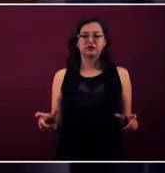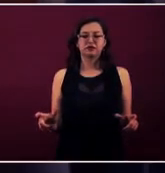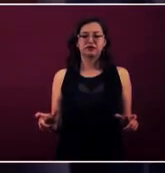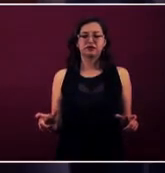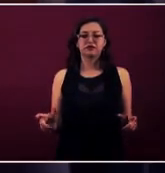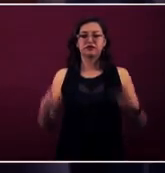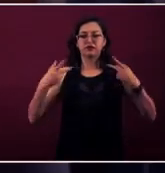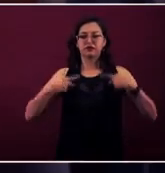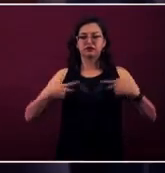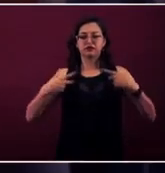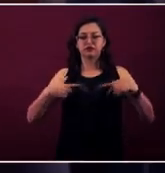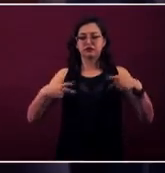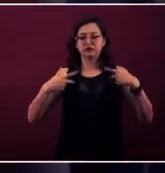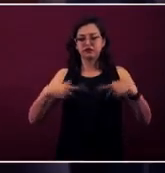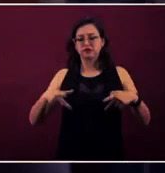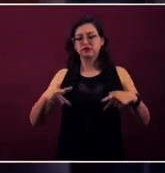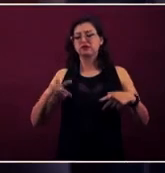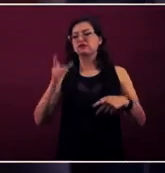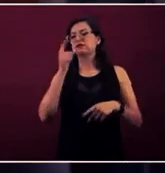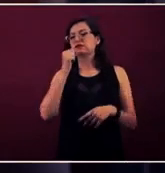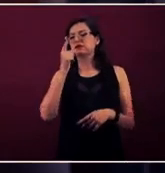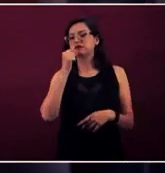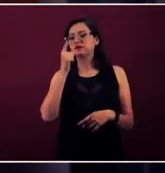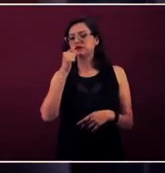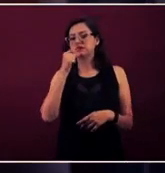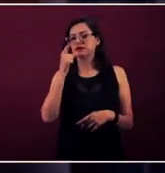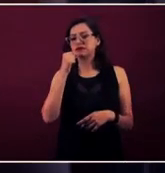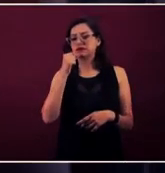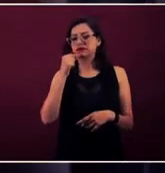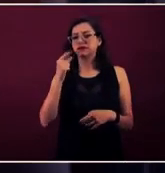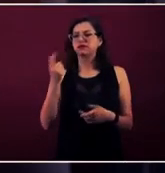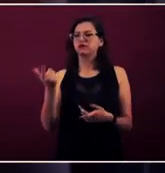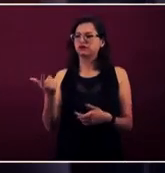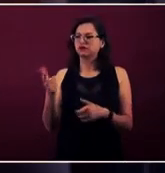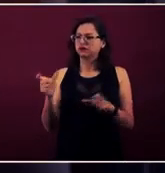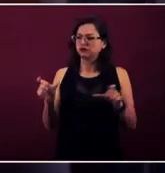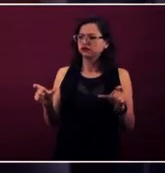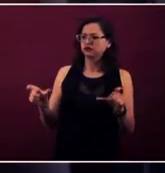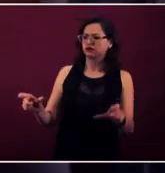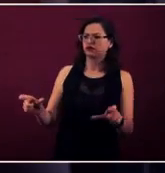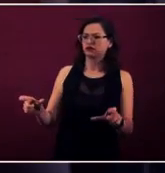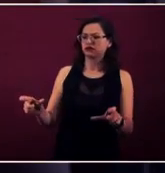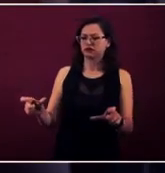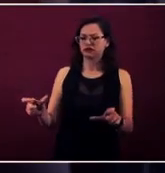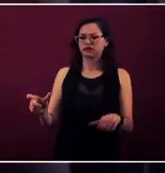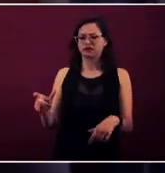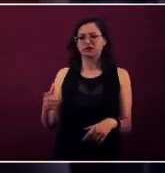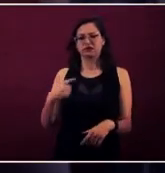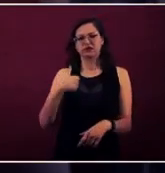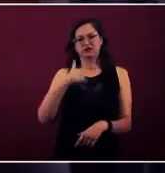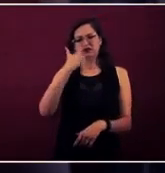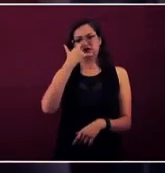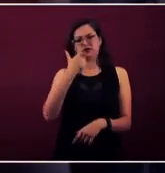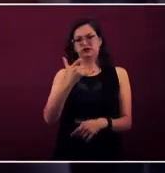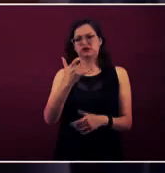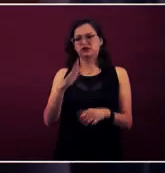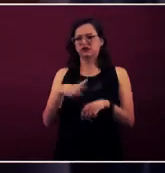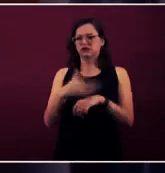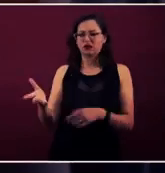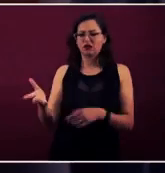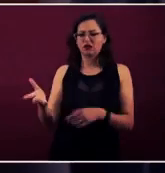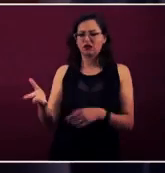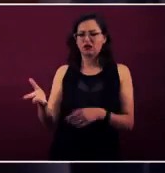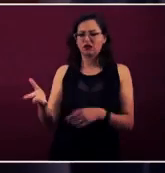la Policía Federal, cosa que también llamaba mi atención porque entiendo que ahora es solo la Guardia